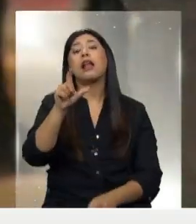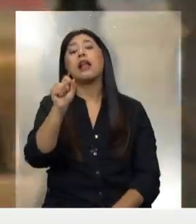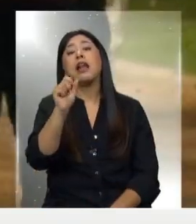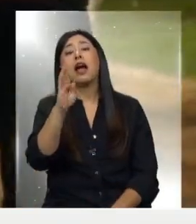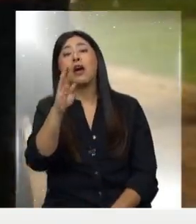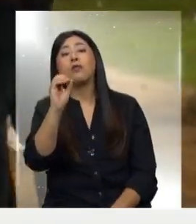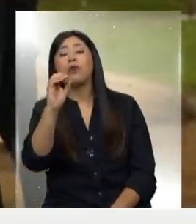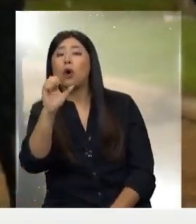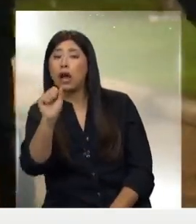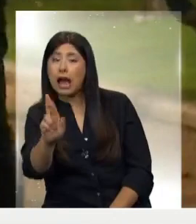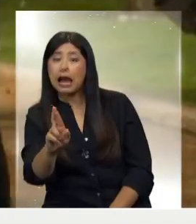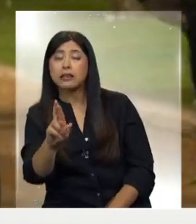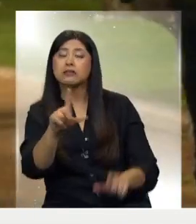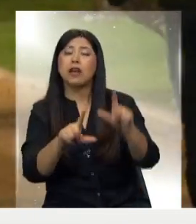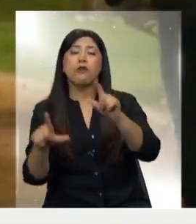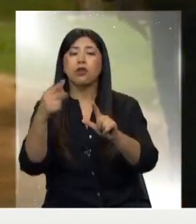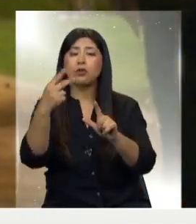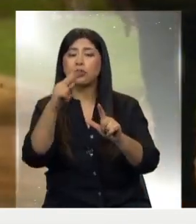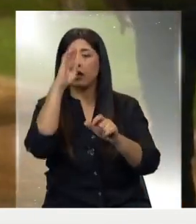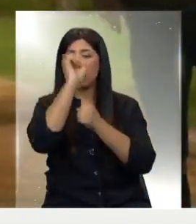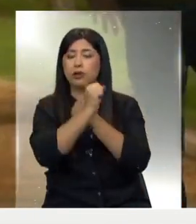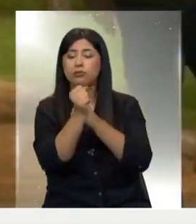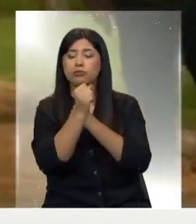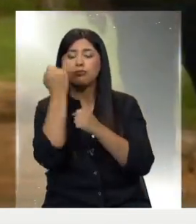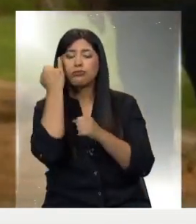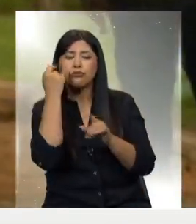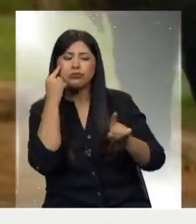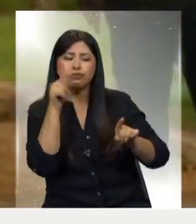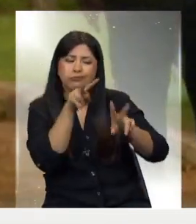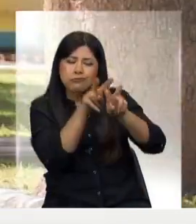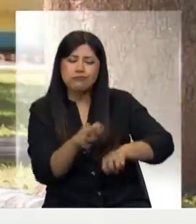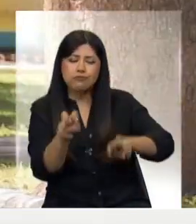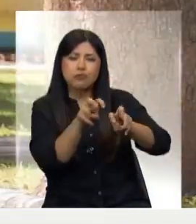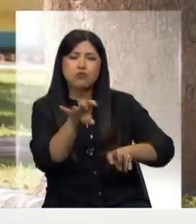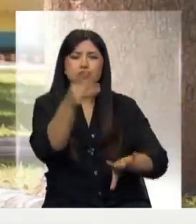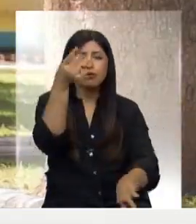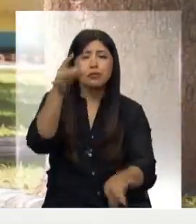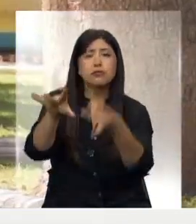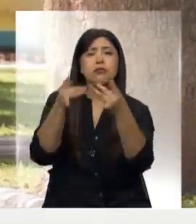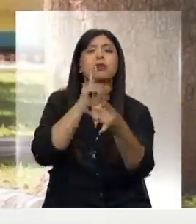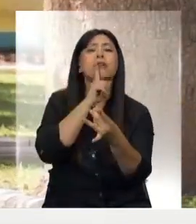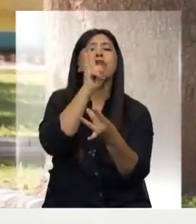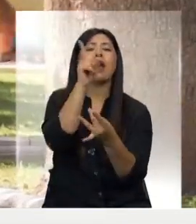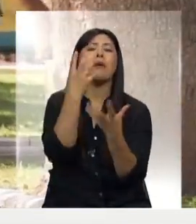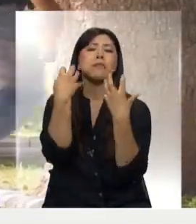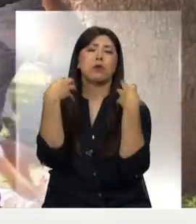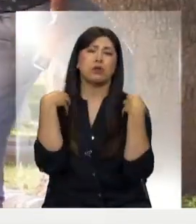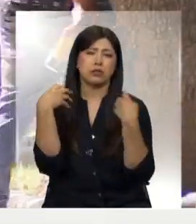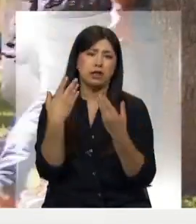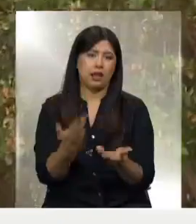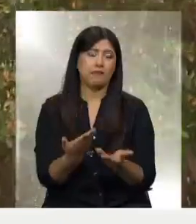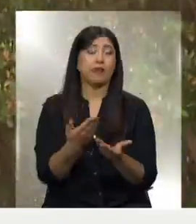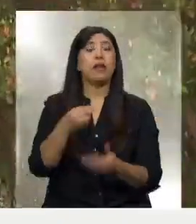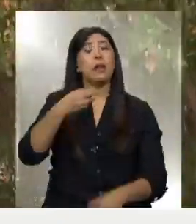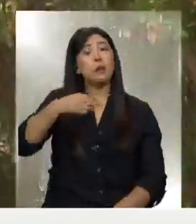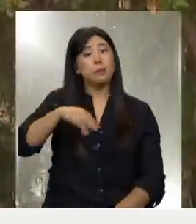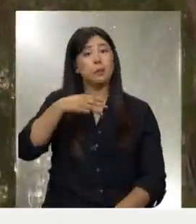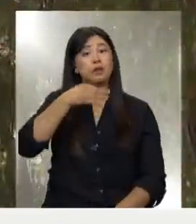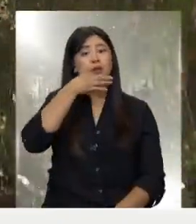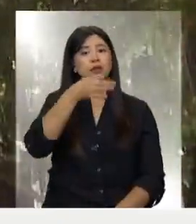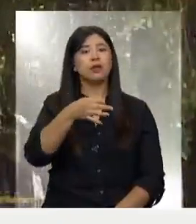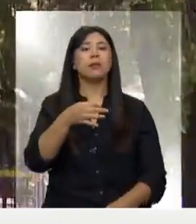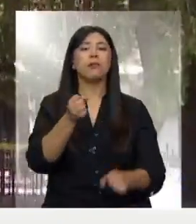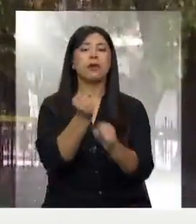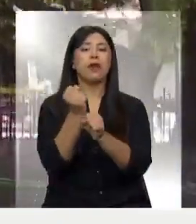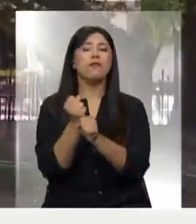lo ocurrido y encontrar alguna pista que permita identificar a los autores. En tanto, desde el municipio señalaron que han reforzado las